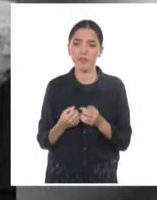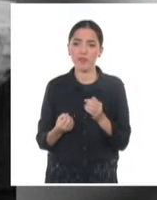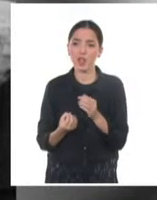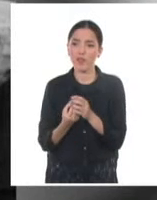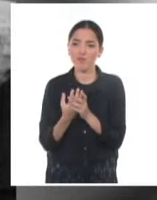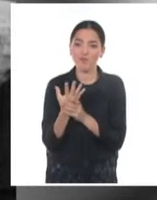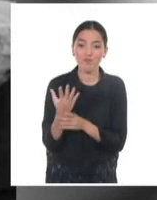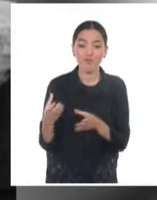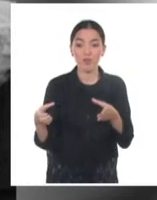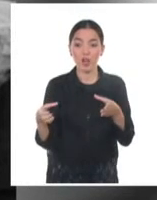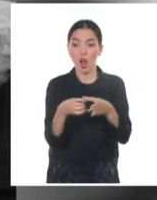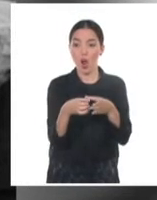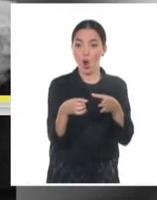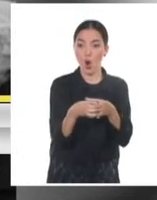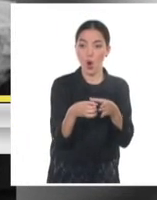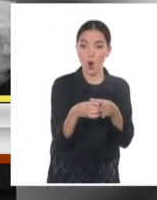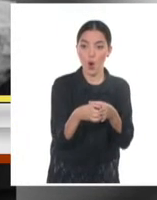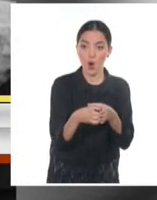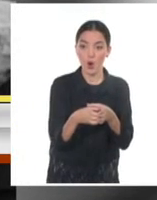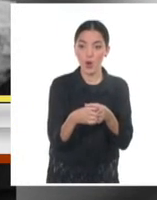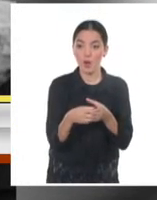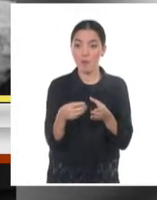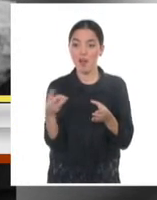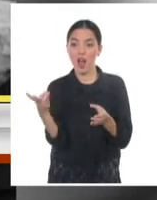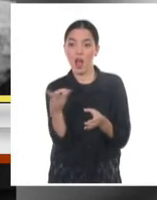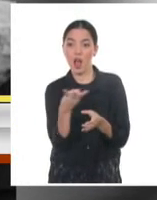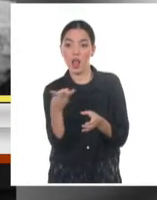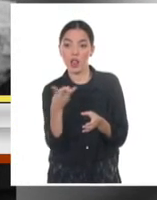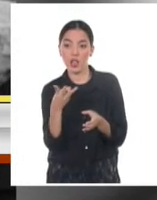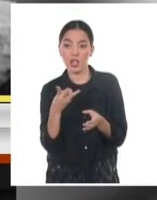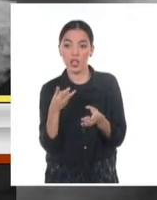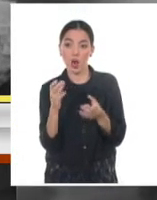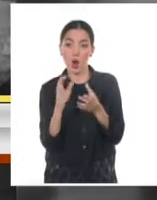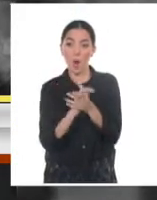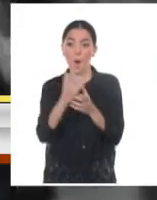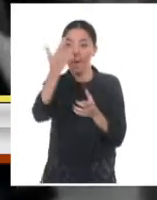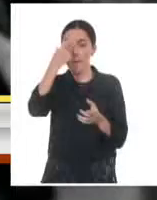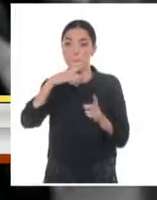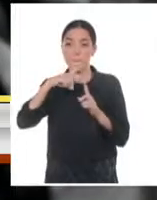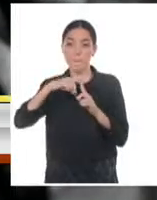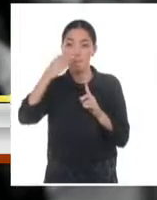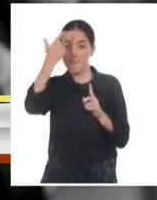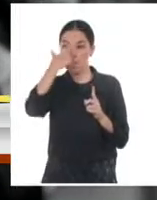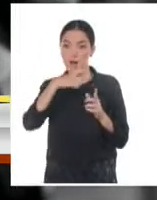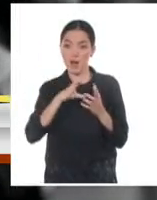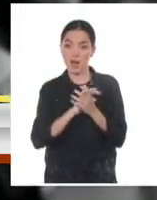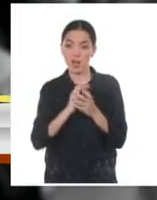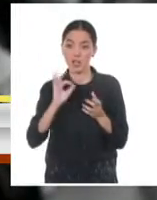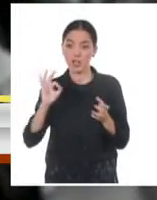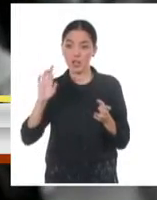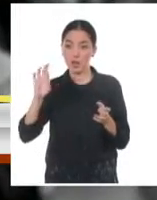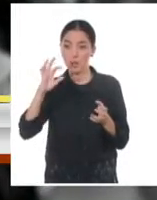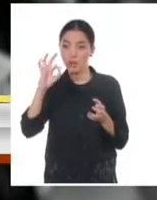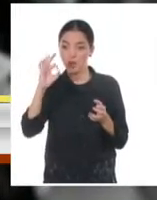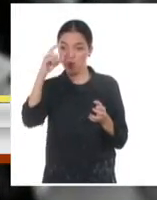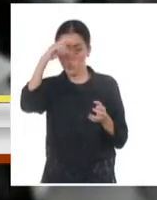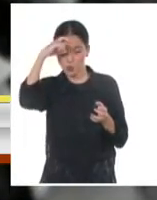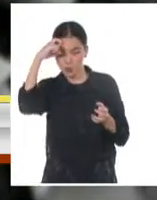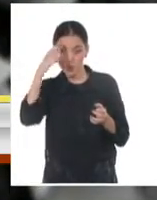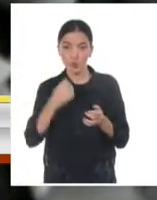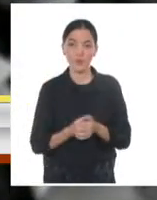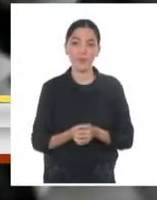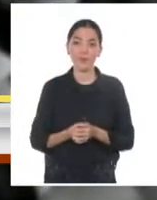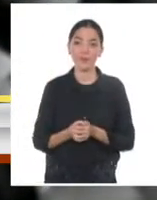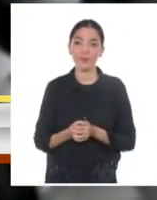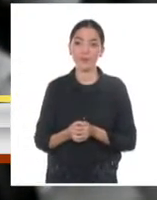popular agrupación Trío Matamoros y realizan su primera grabación en disco en 1928. Este